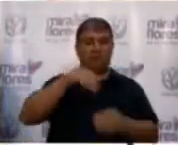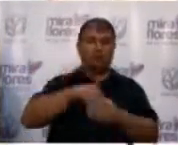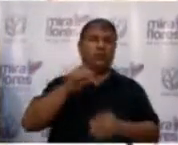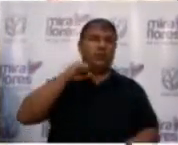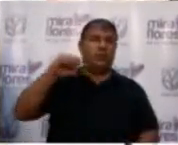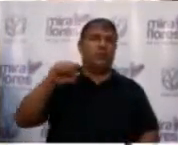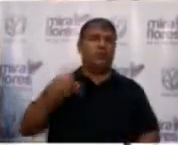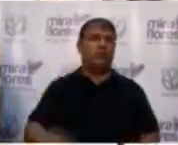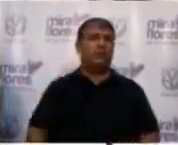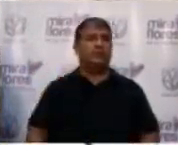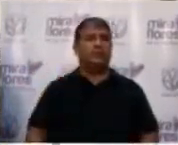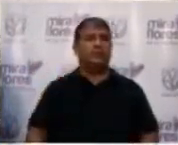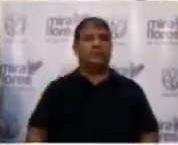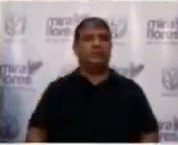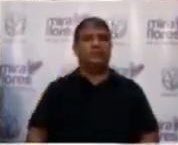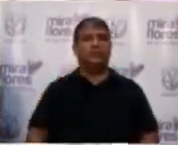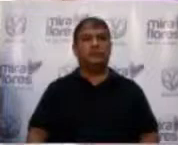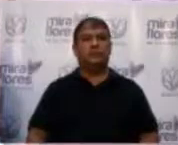Gracias.